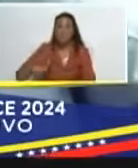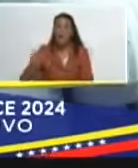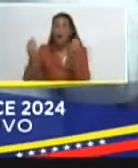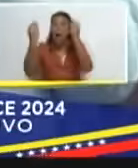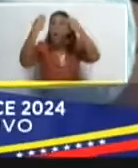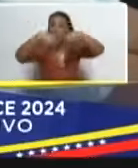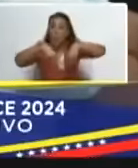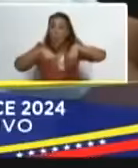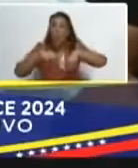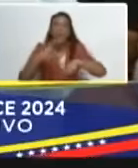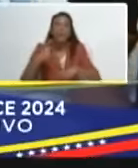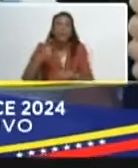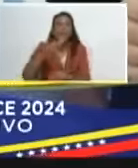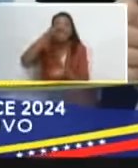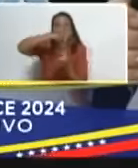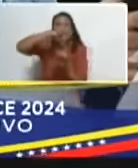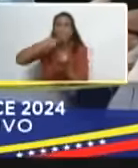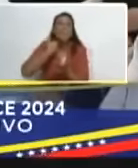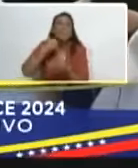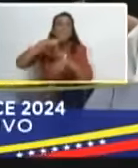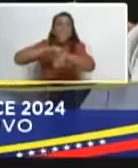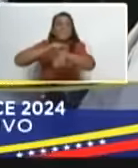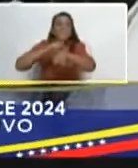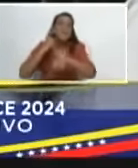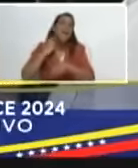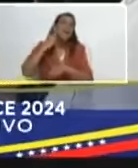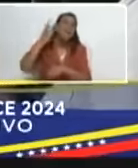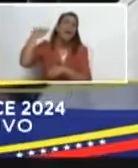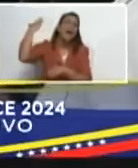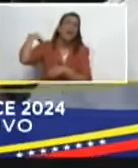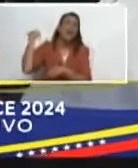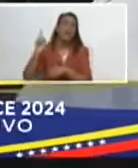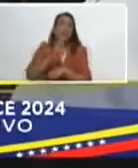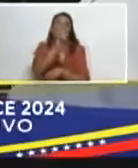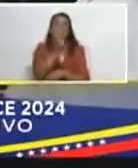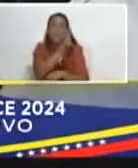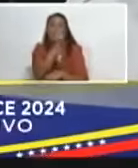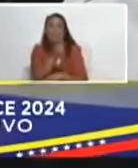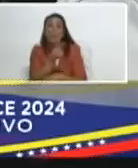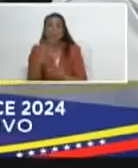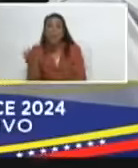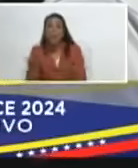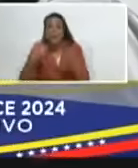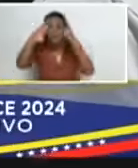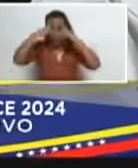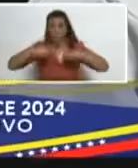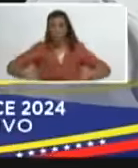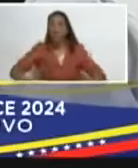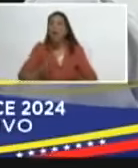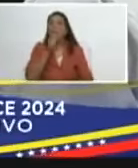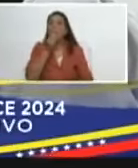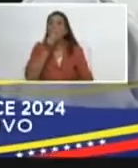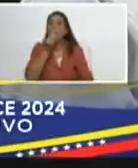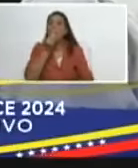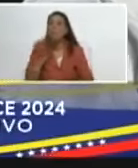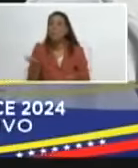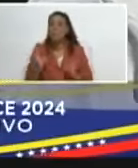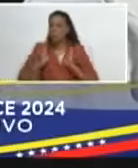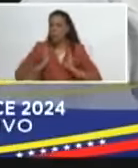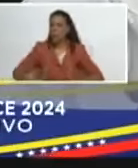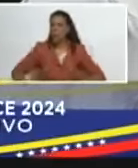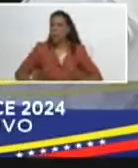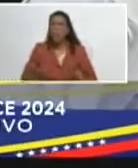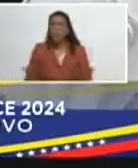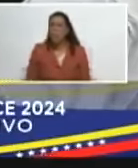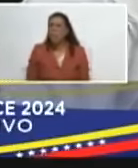Medicina tradicional. Sí, pero con China también lo usan para el ser humano, la come. Entonces lo que habría era